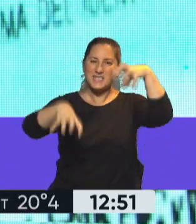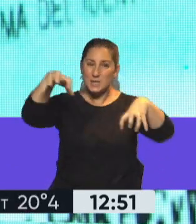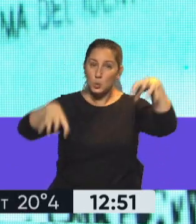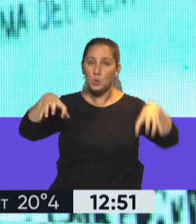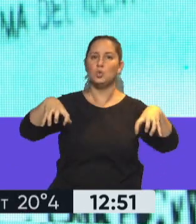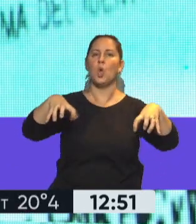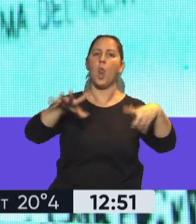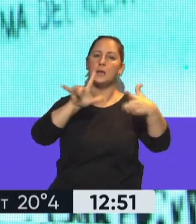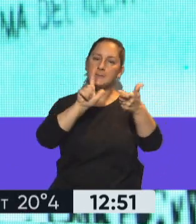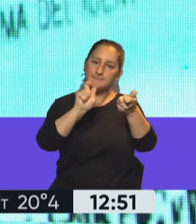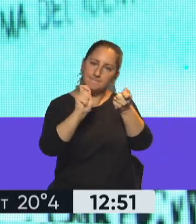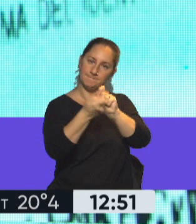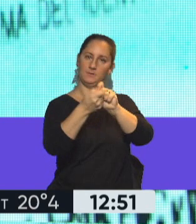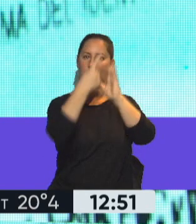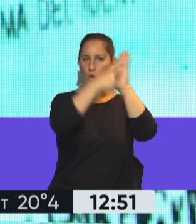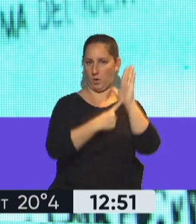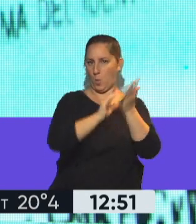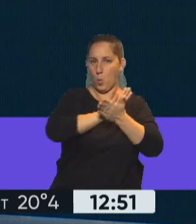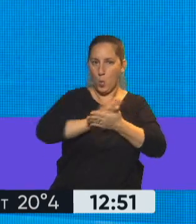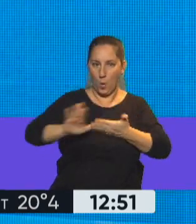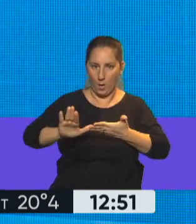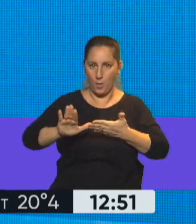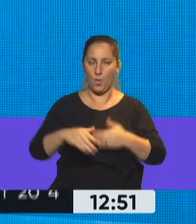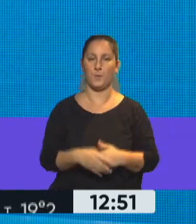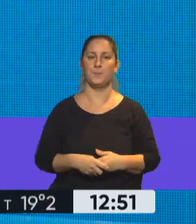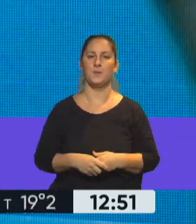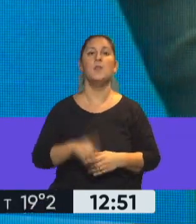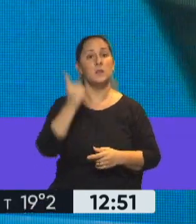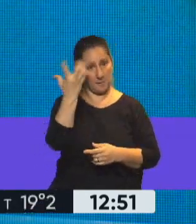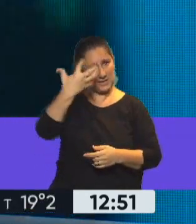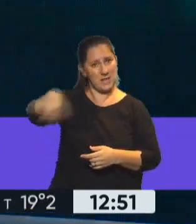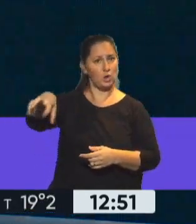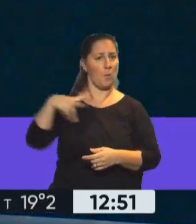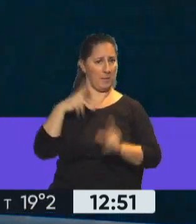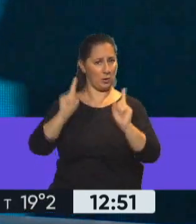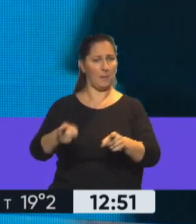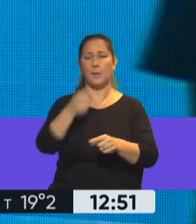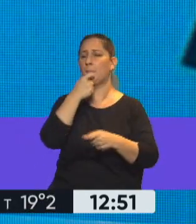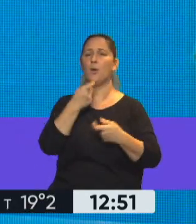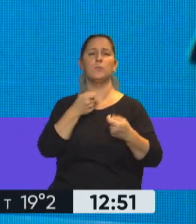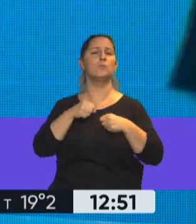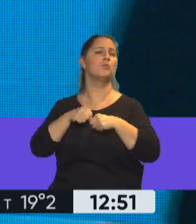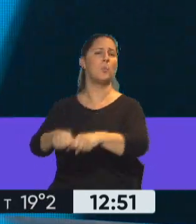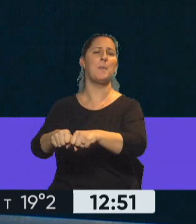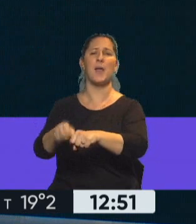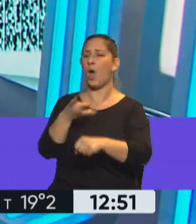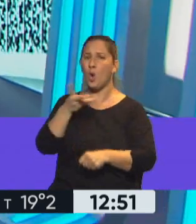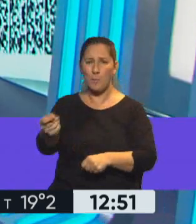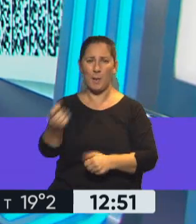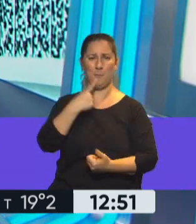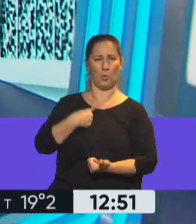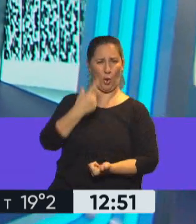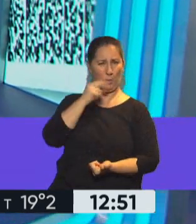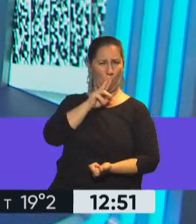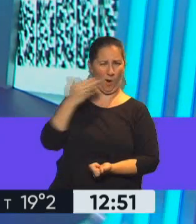la normativa a, bueno, al nuevo reglamento. Las instituciones y el sector privado también, porque haces una compra en el supermercado y te preguntan si sos hombre o mujer. Totalmente,